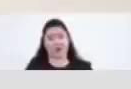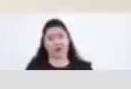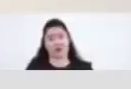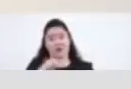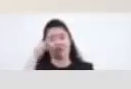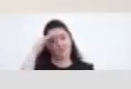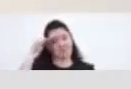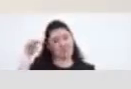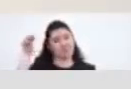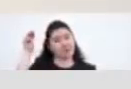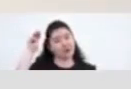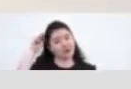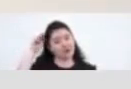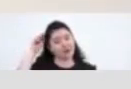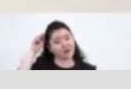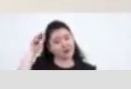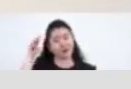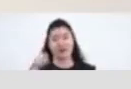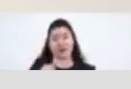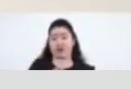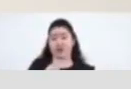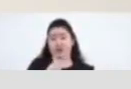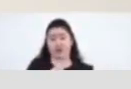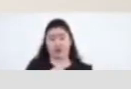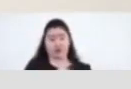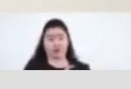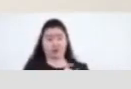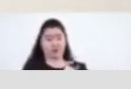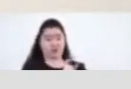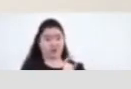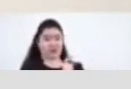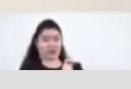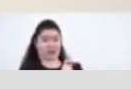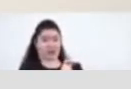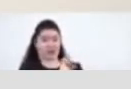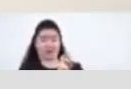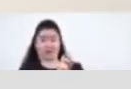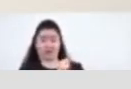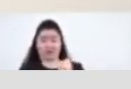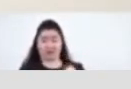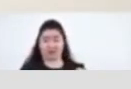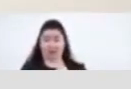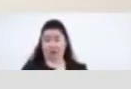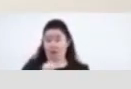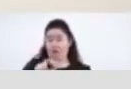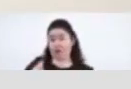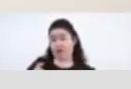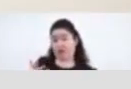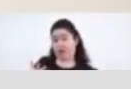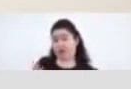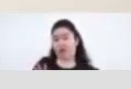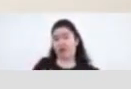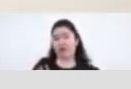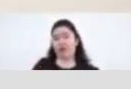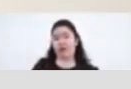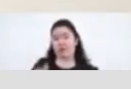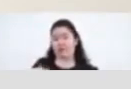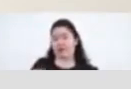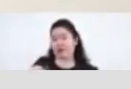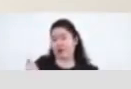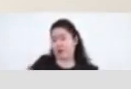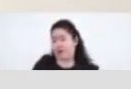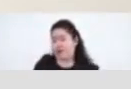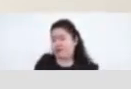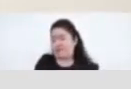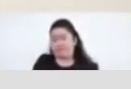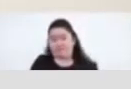Marina. Fueron dos chicos, uno de 30 y 35 años, los cuales utilizaron documentación de alguna otra persona.